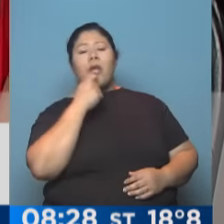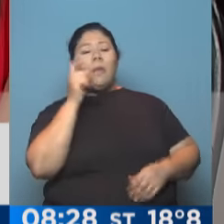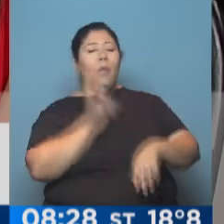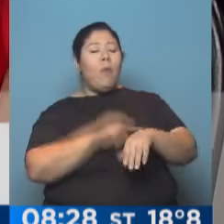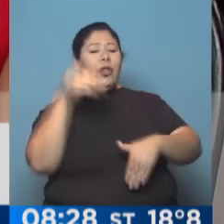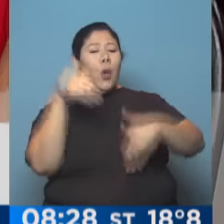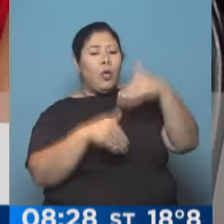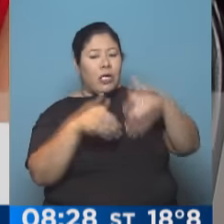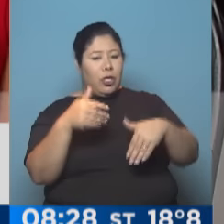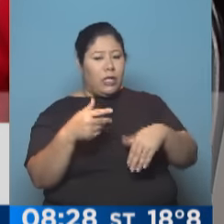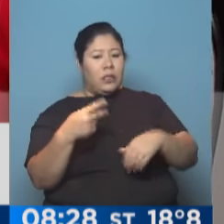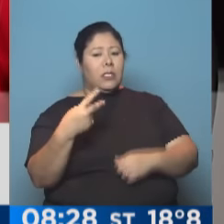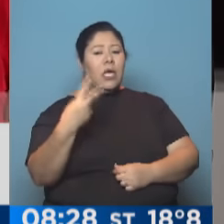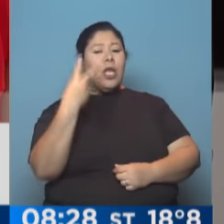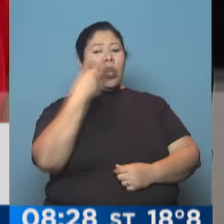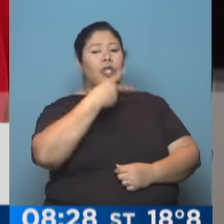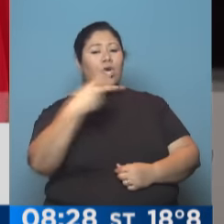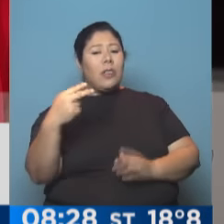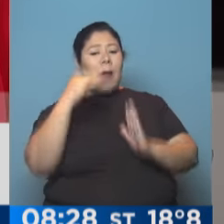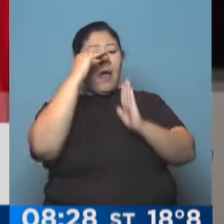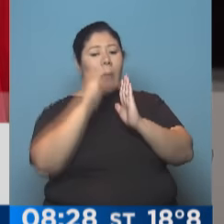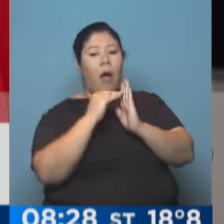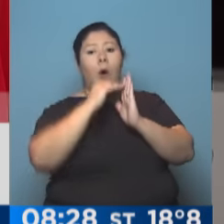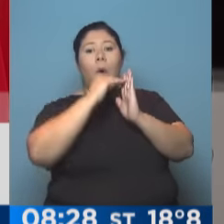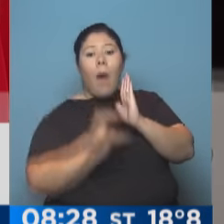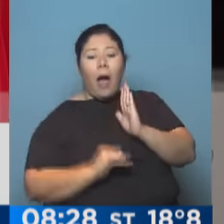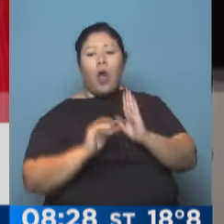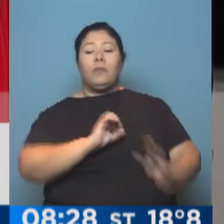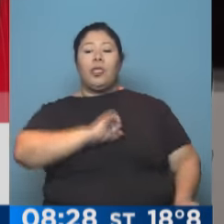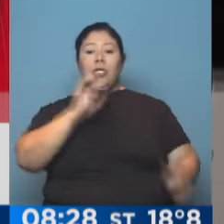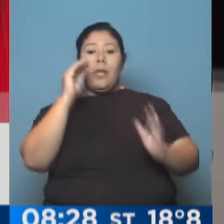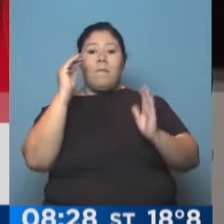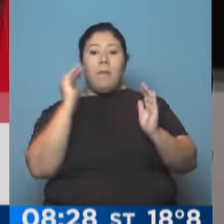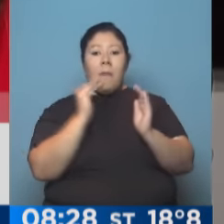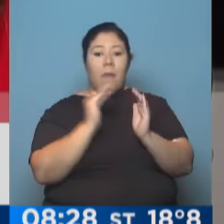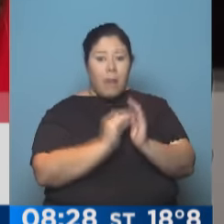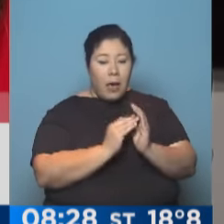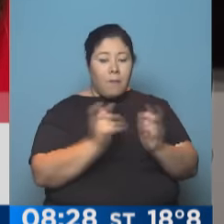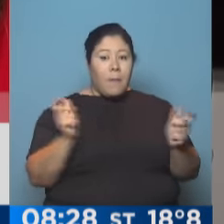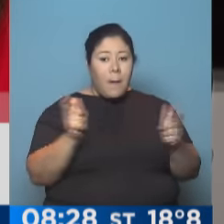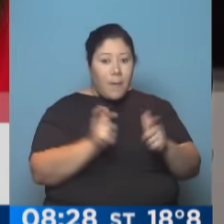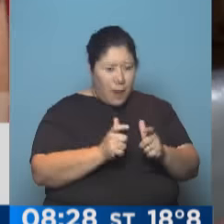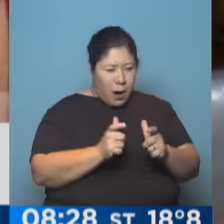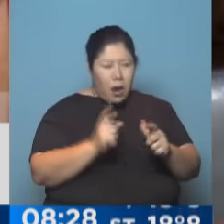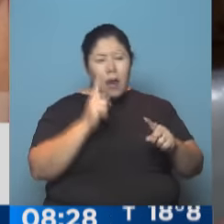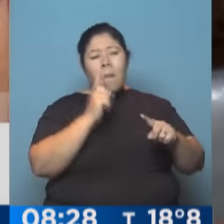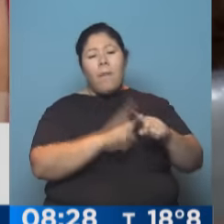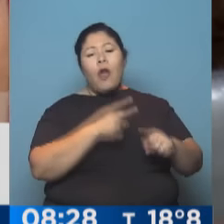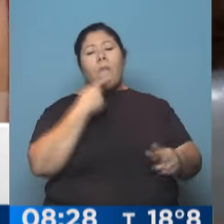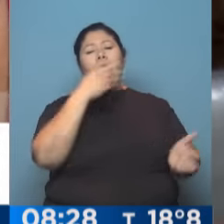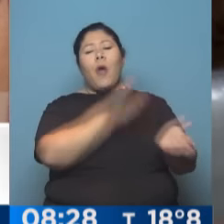den dos semanas consecutivas de baja de liquidaciones de exportaciones tiene que ver con la promesa de devaluación de cambiamos y